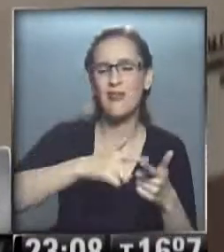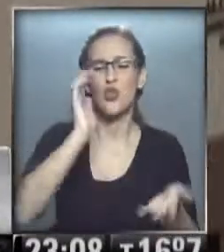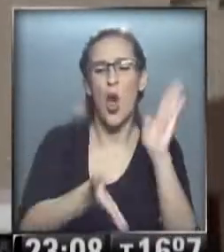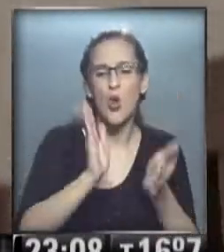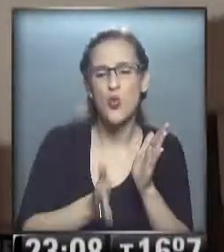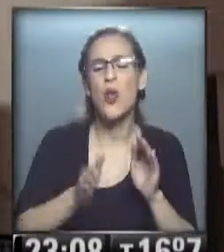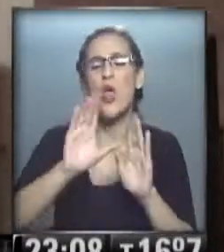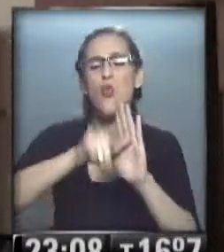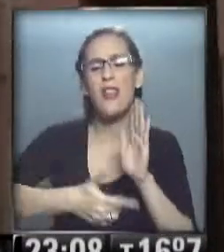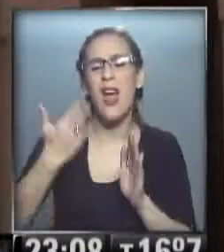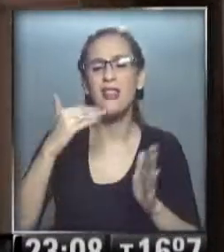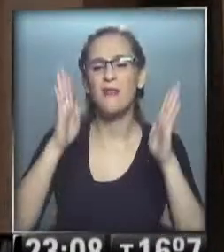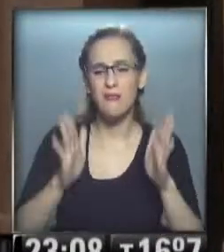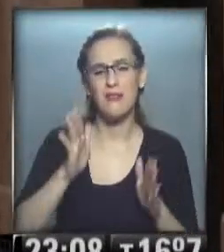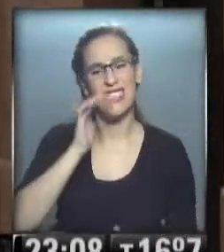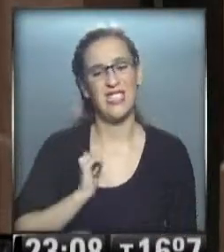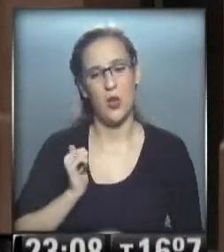la dictadura.